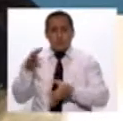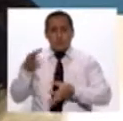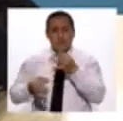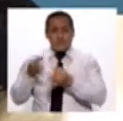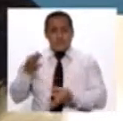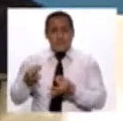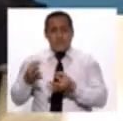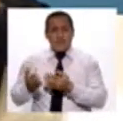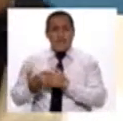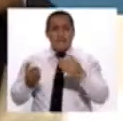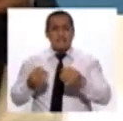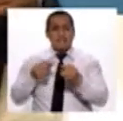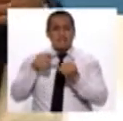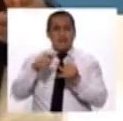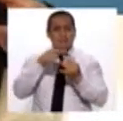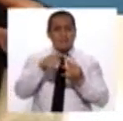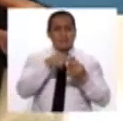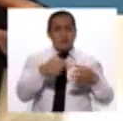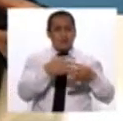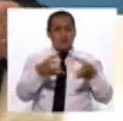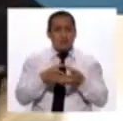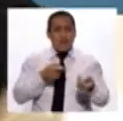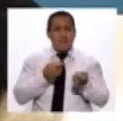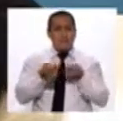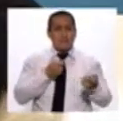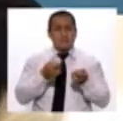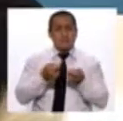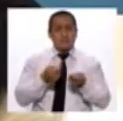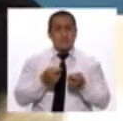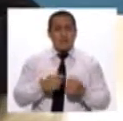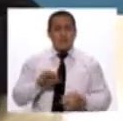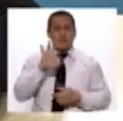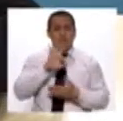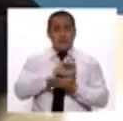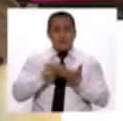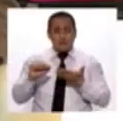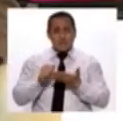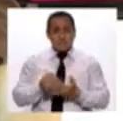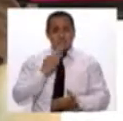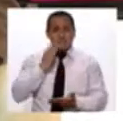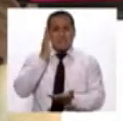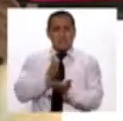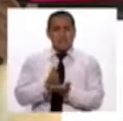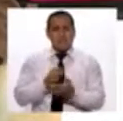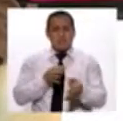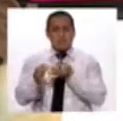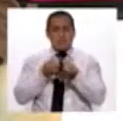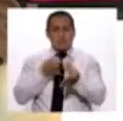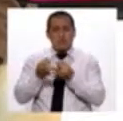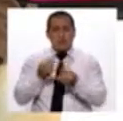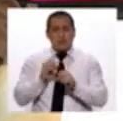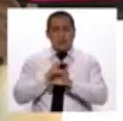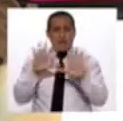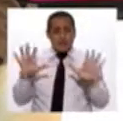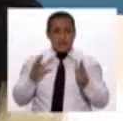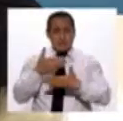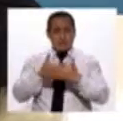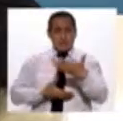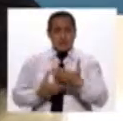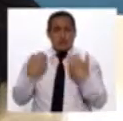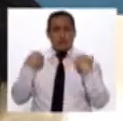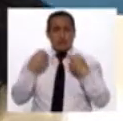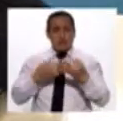Judicial a los órganos administrativos de alcance nacional. A los 3 meses que se dio esta sentencia, viene una aclaración de oficio, en donde el